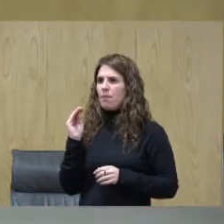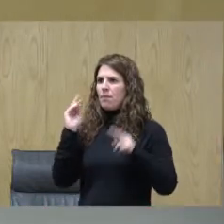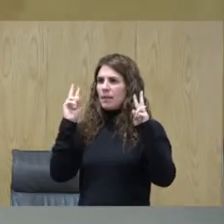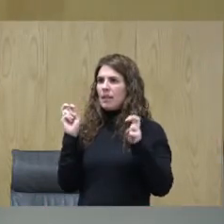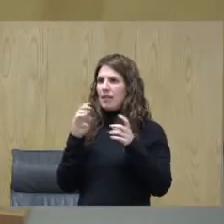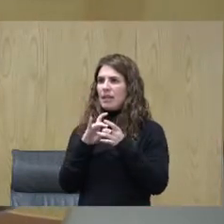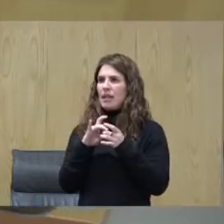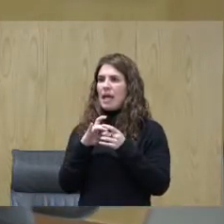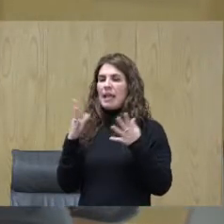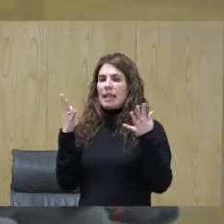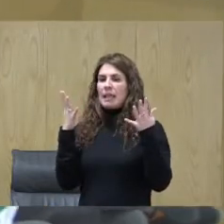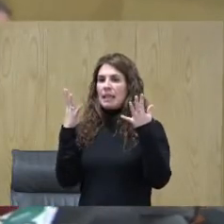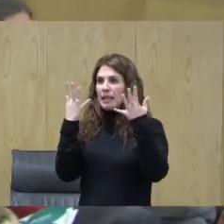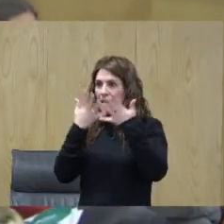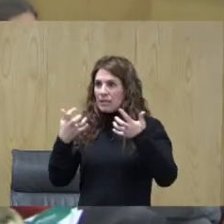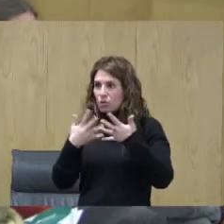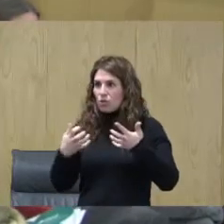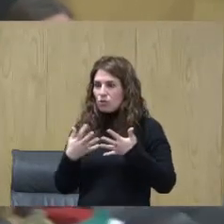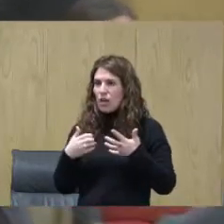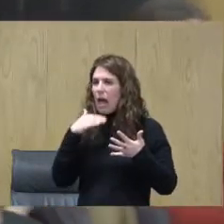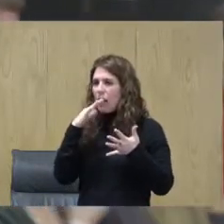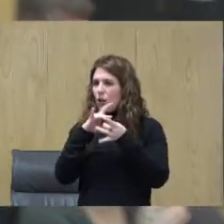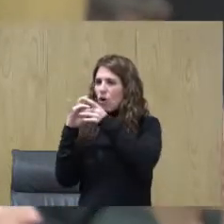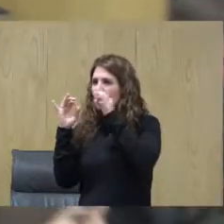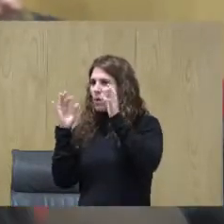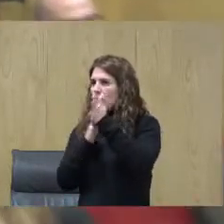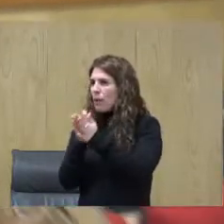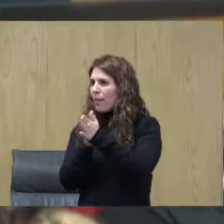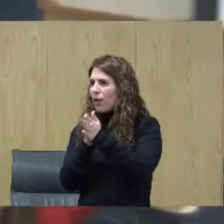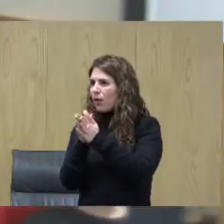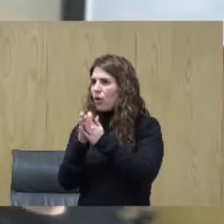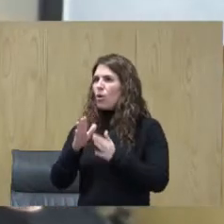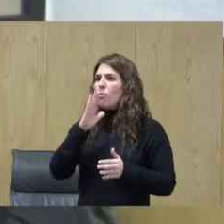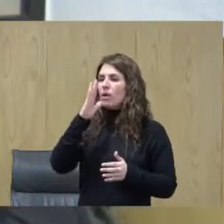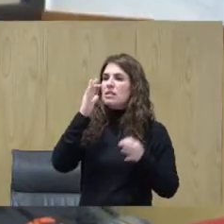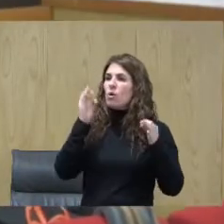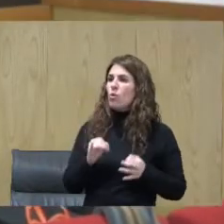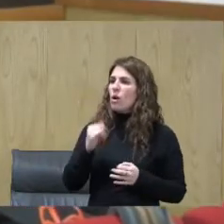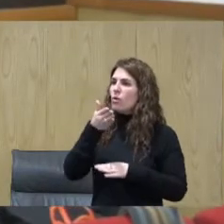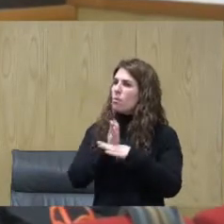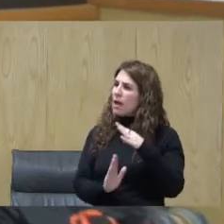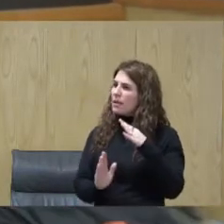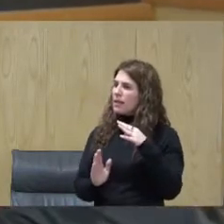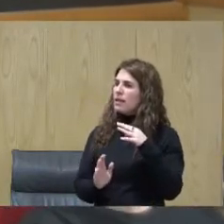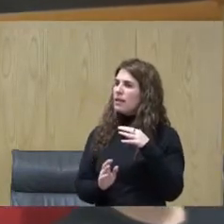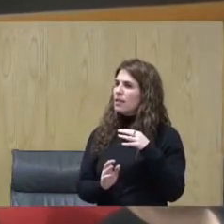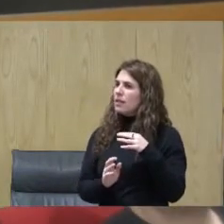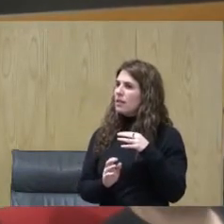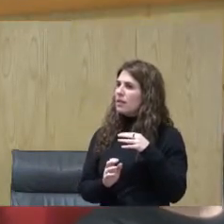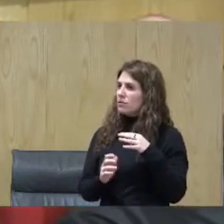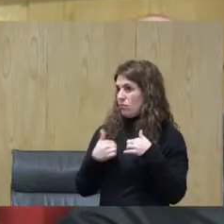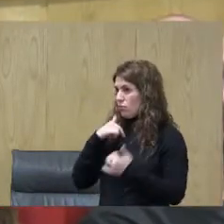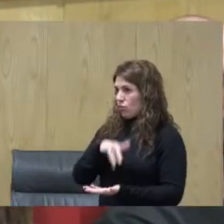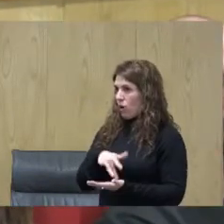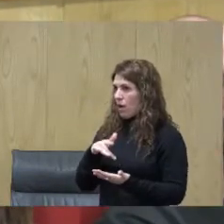tema de la motivación? Es decir, porque seguramente habrá también una parte muy importante relacionada, vamos, nosotros lo vivimos cuando